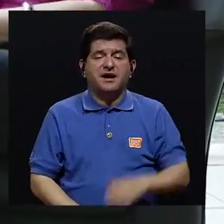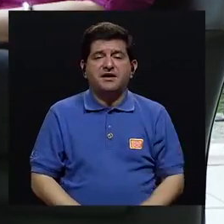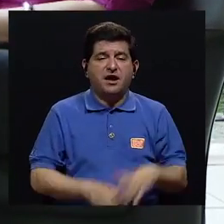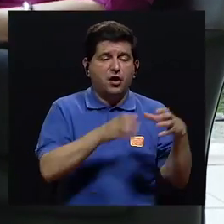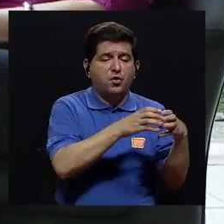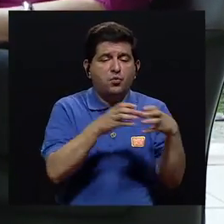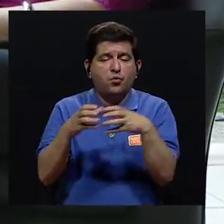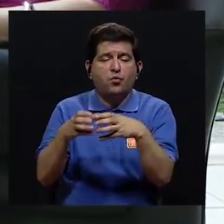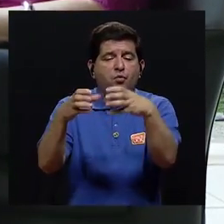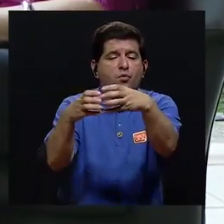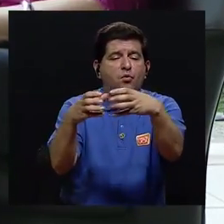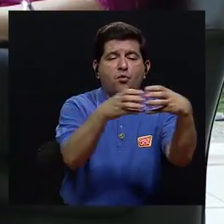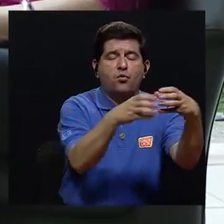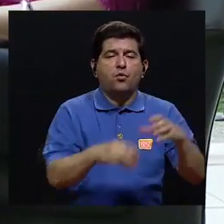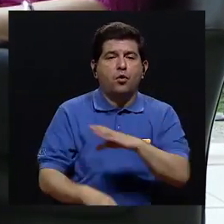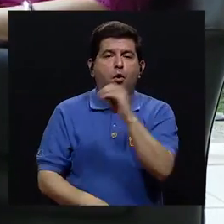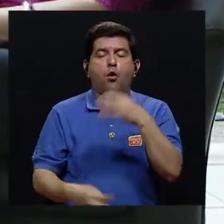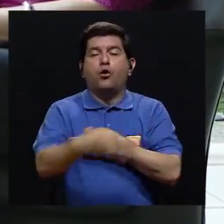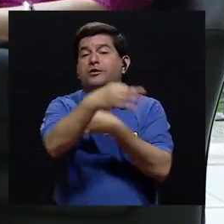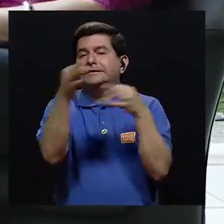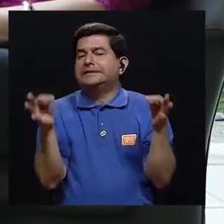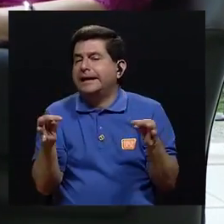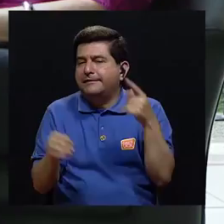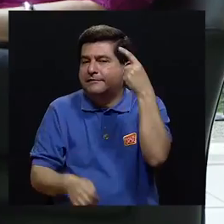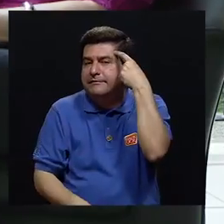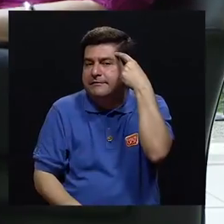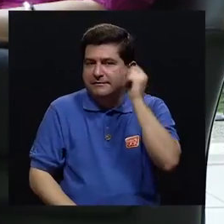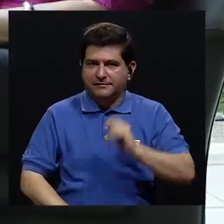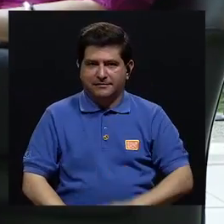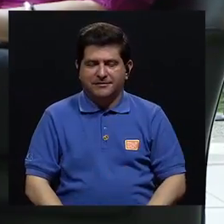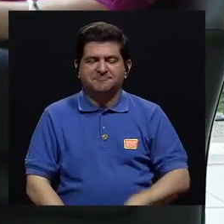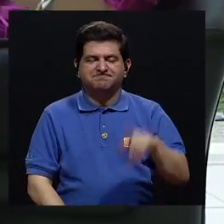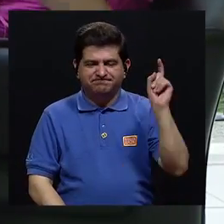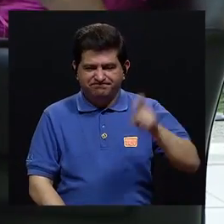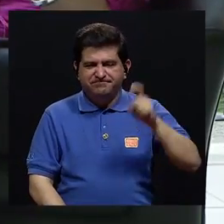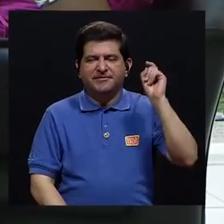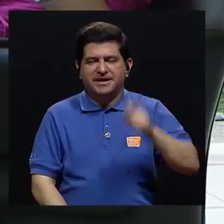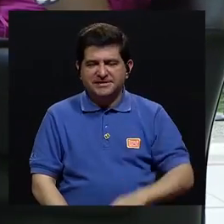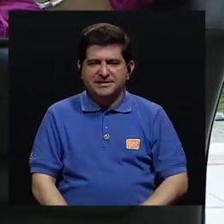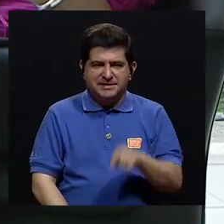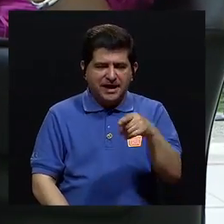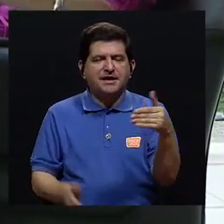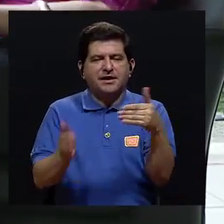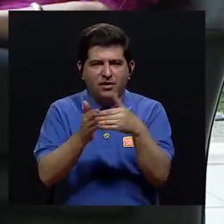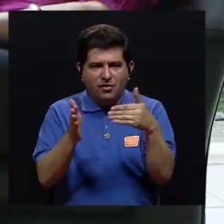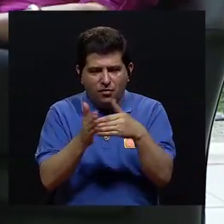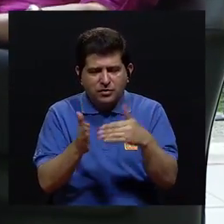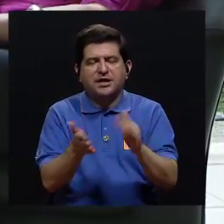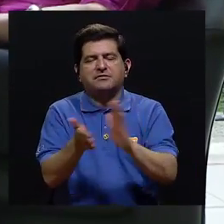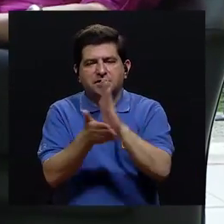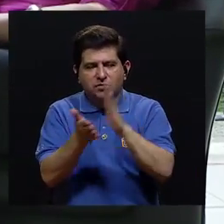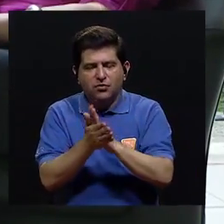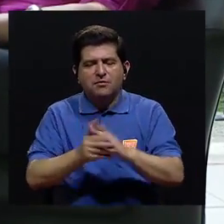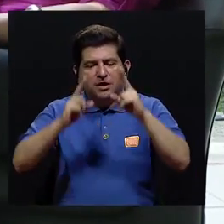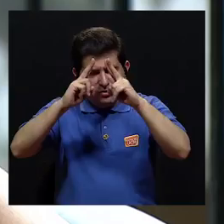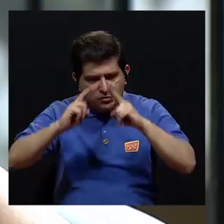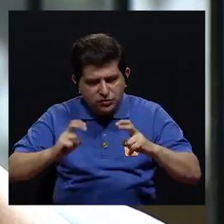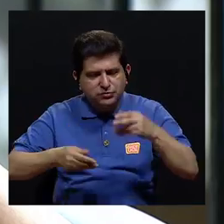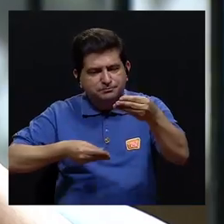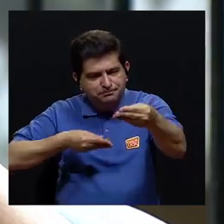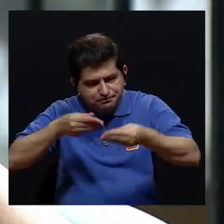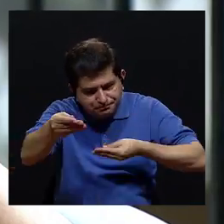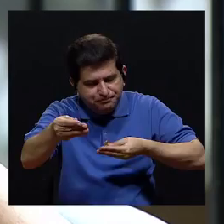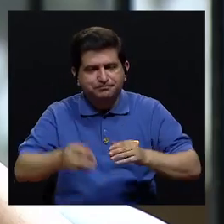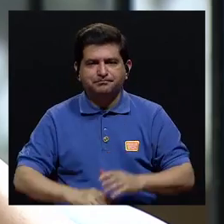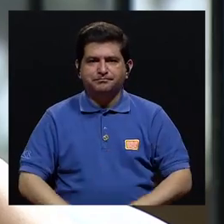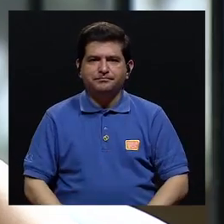cubículos. O luego sí suele ser un taller. Entonces sí necesitamos estarle dando esa retroalimentación a la documentación. Y